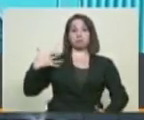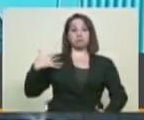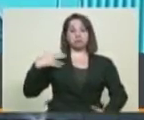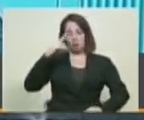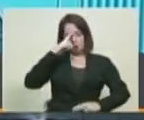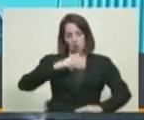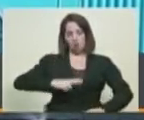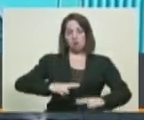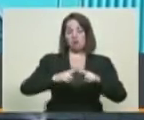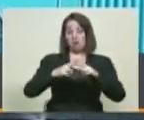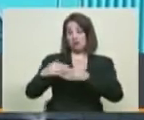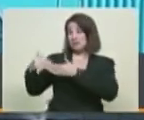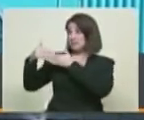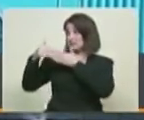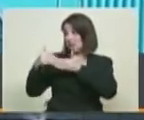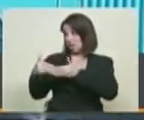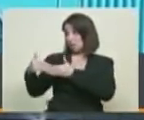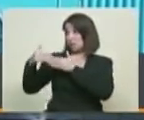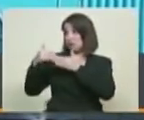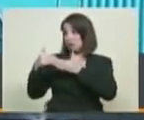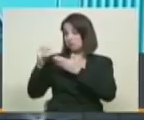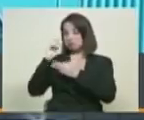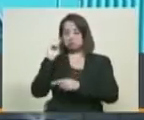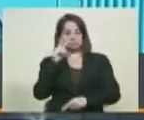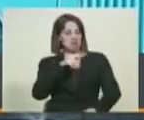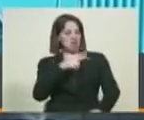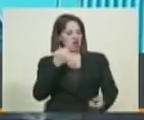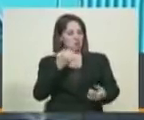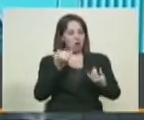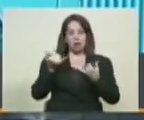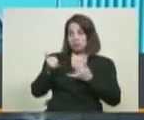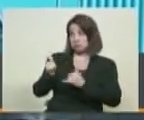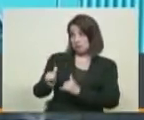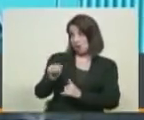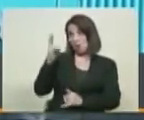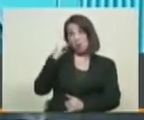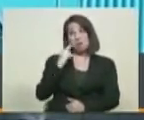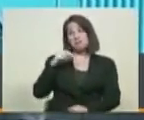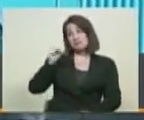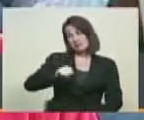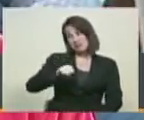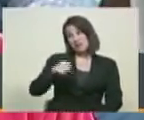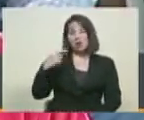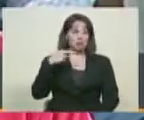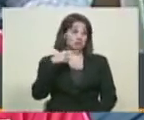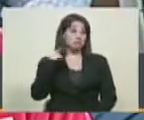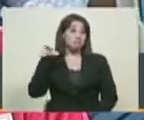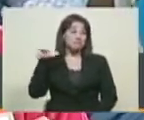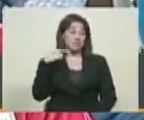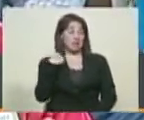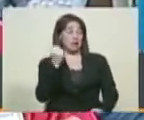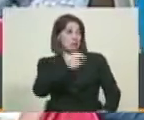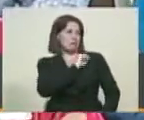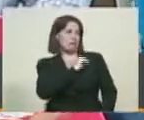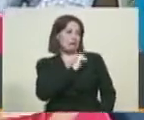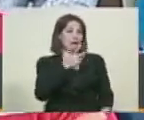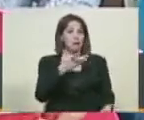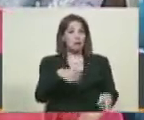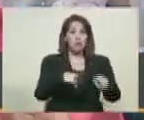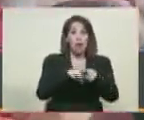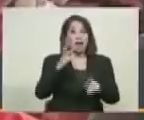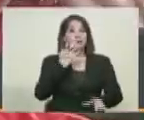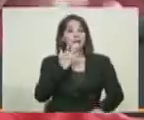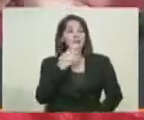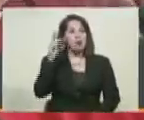el imperialismo norteamericano nos vea como los hijos de Bolívar y nos tenga miedo. Nos tema al ejemplo